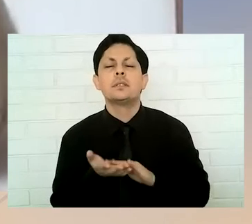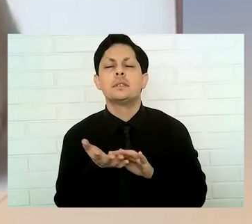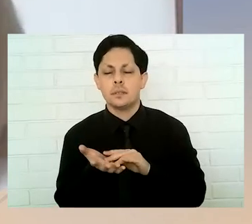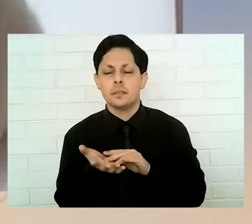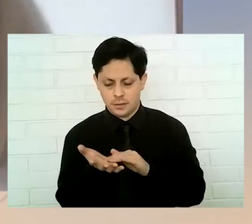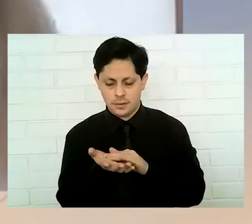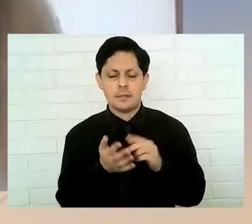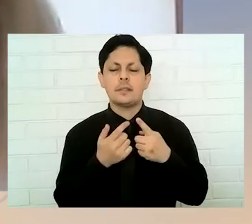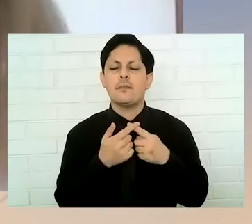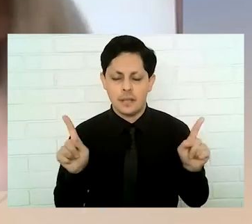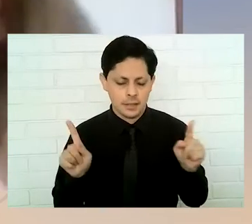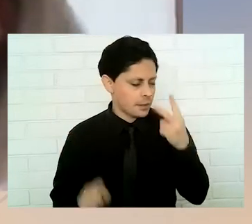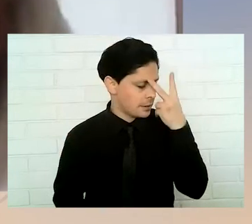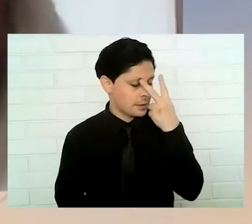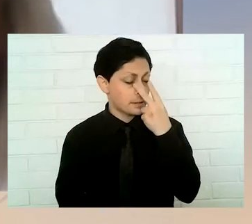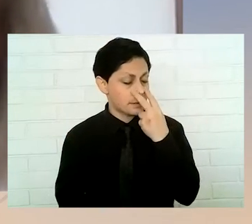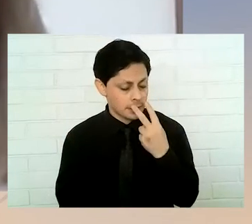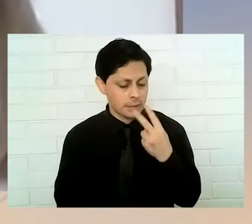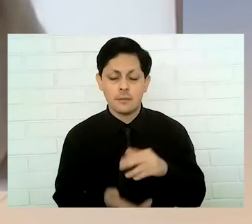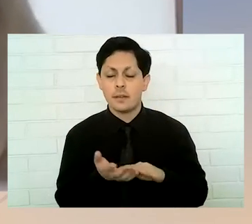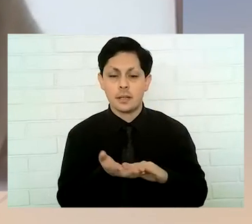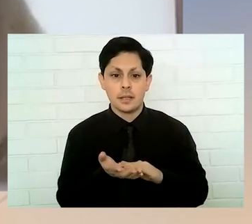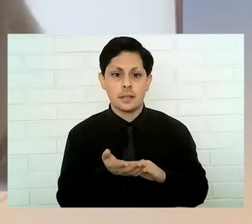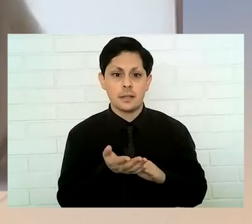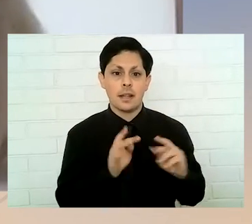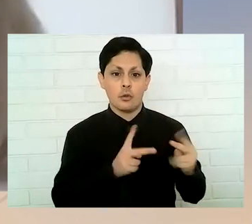significados peculiar. Yo no puedo,